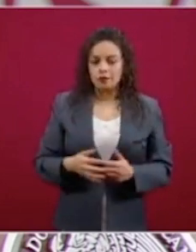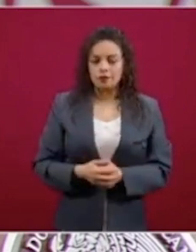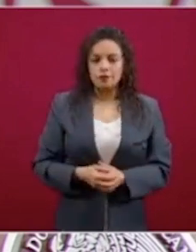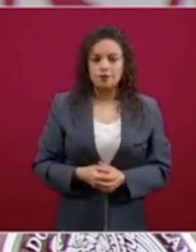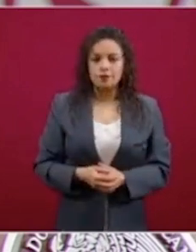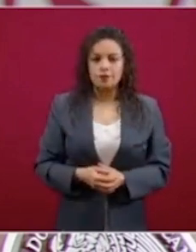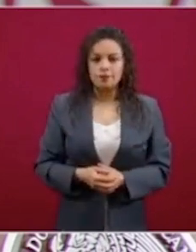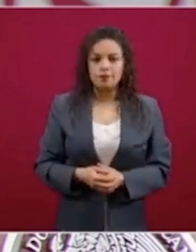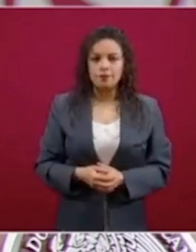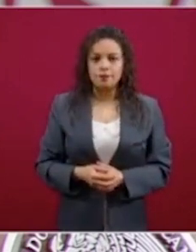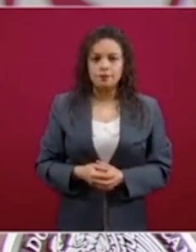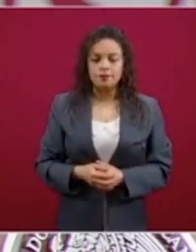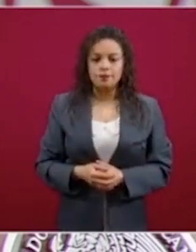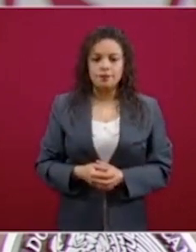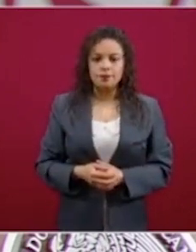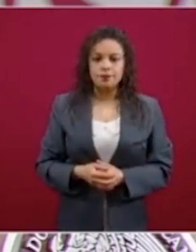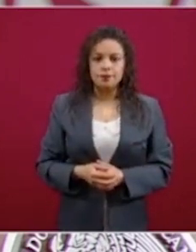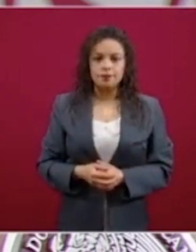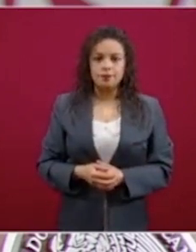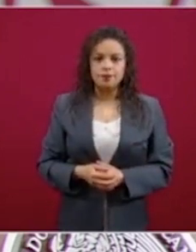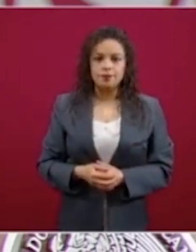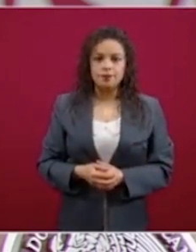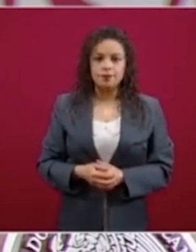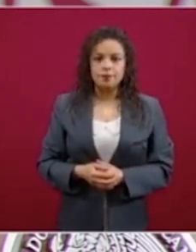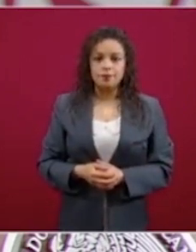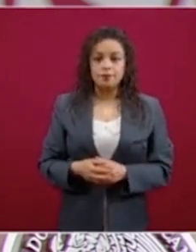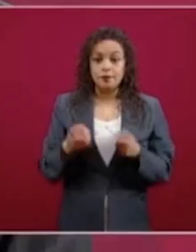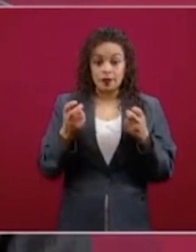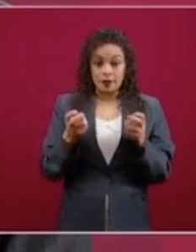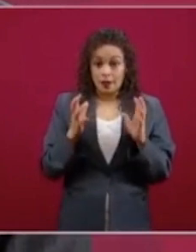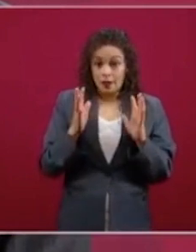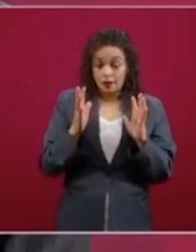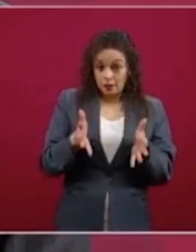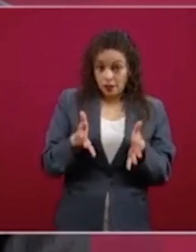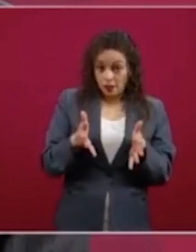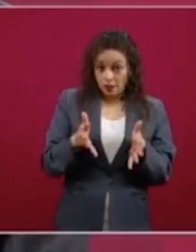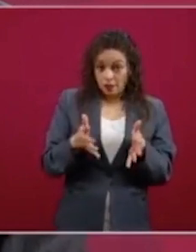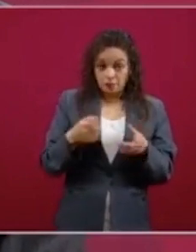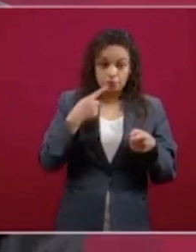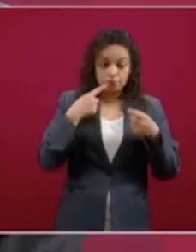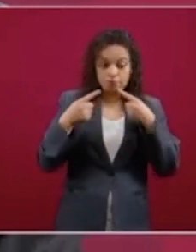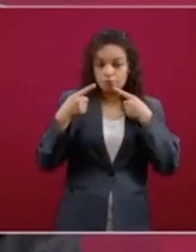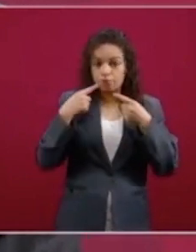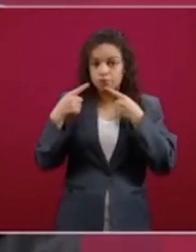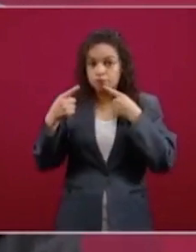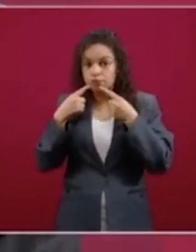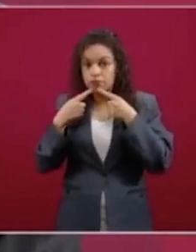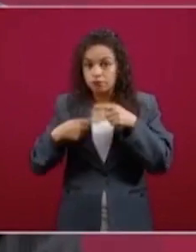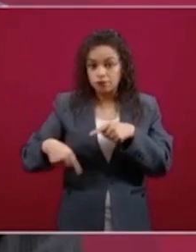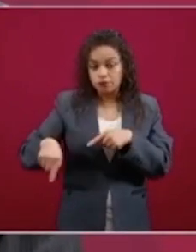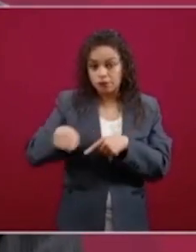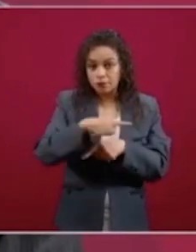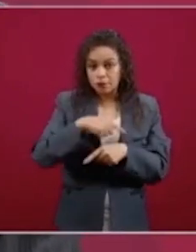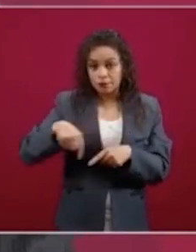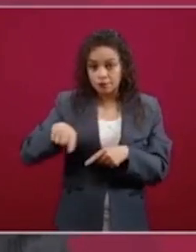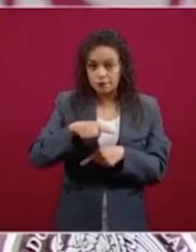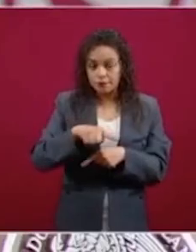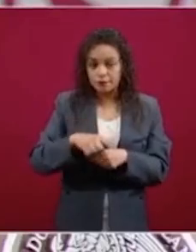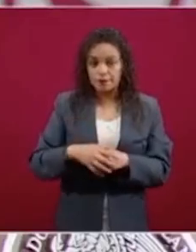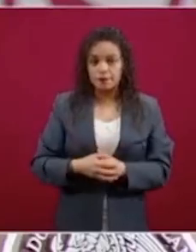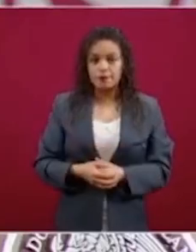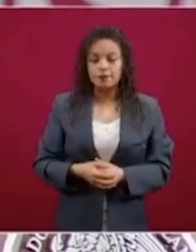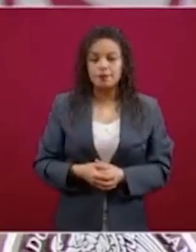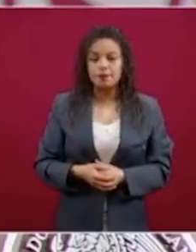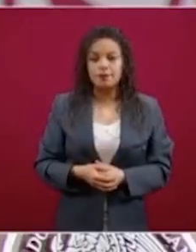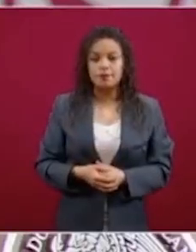y a partir de eso, a partir de la observación que